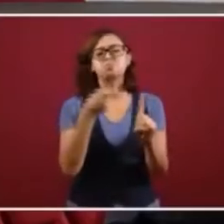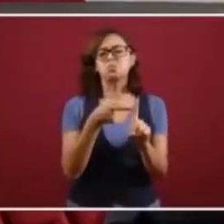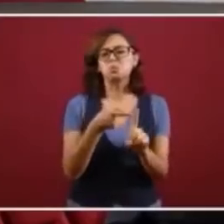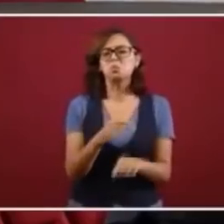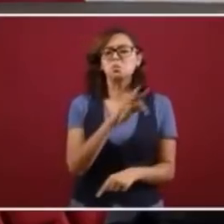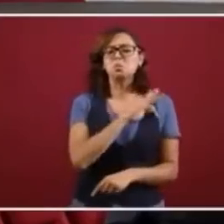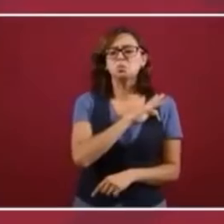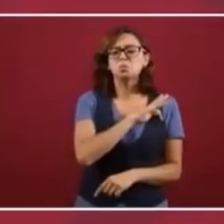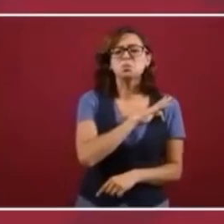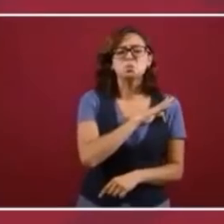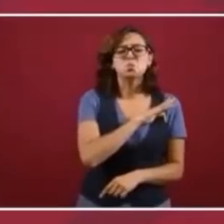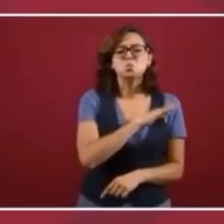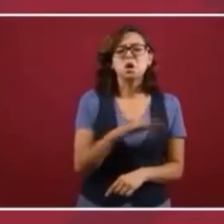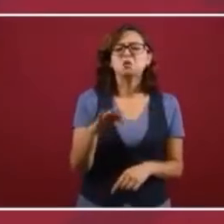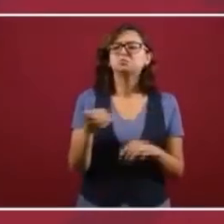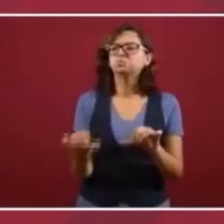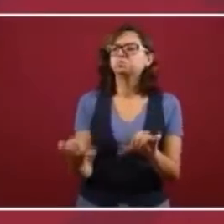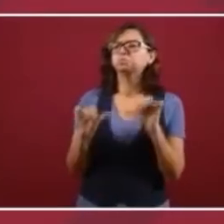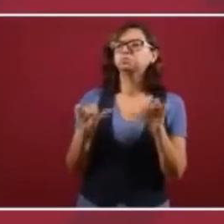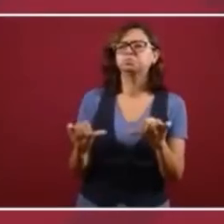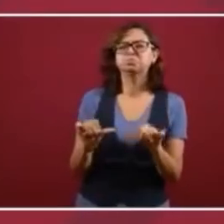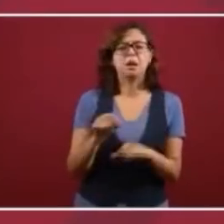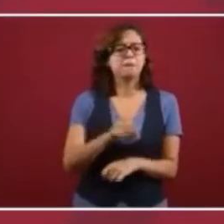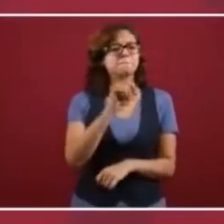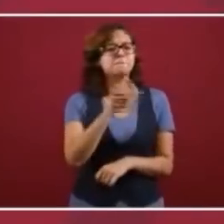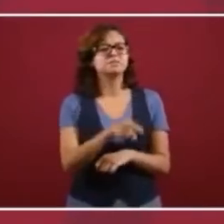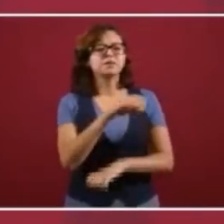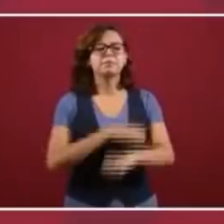de que la empresa pagara su fianza,